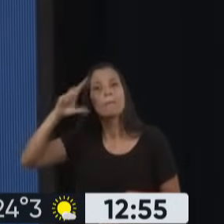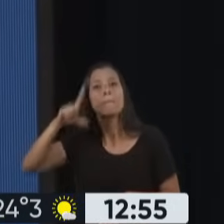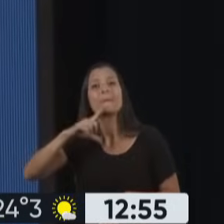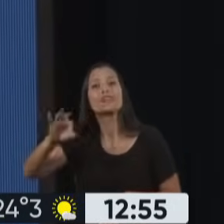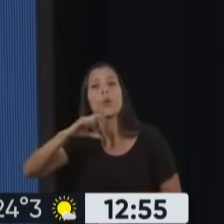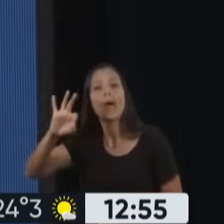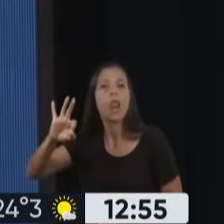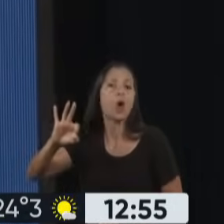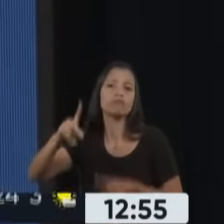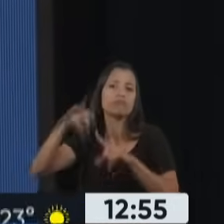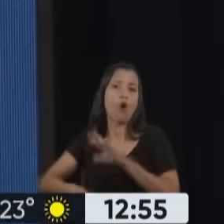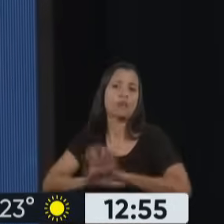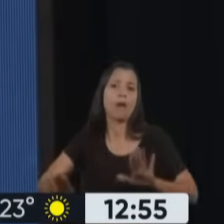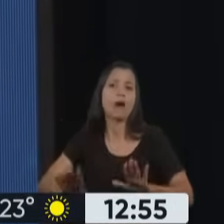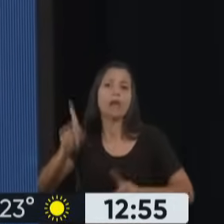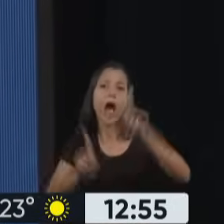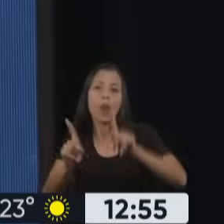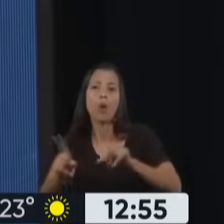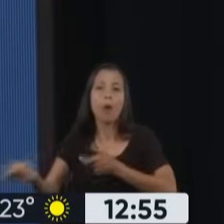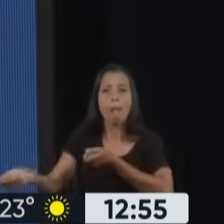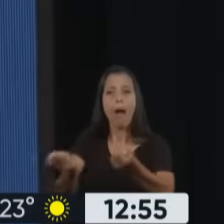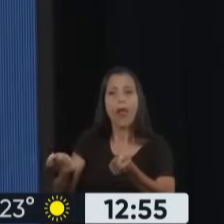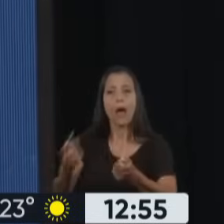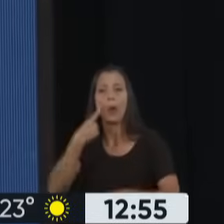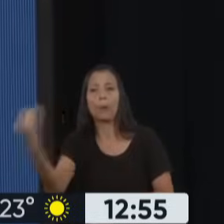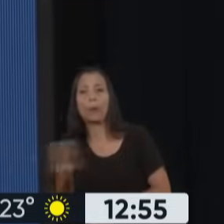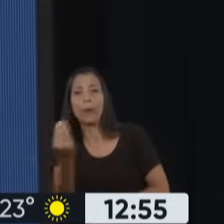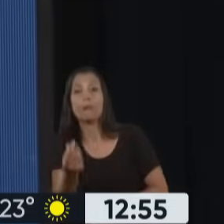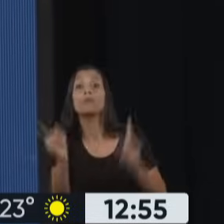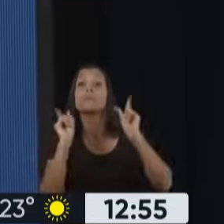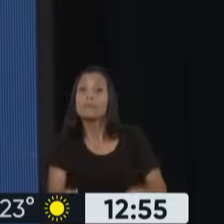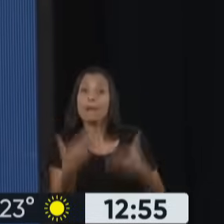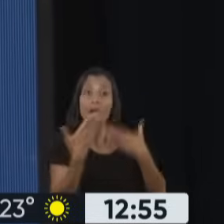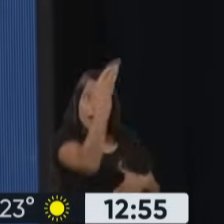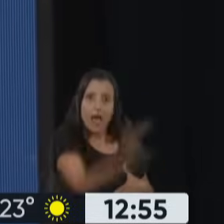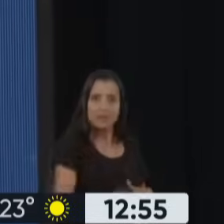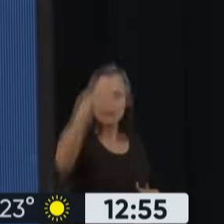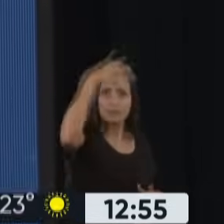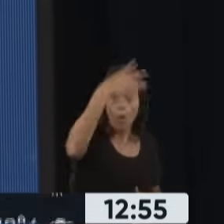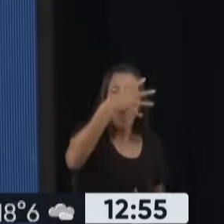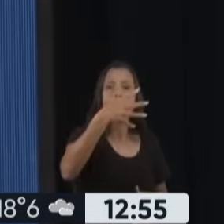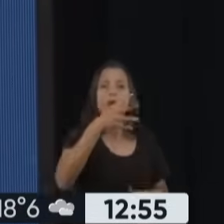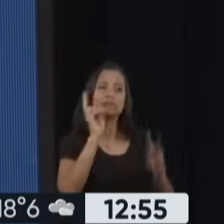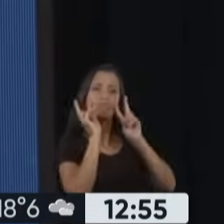curro a los gerentes de la pobreza y con Patricia Bullrich manteniendo el orden en la